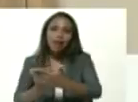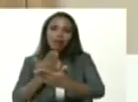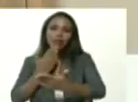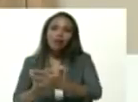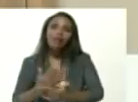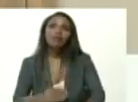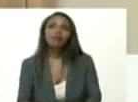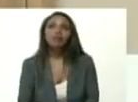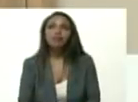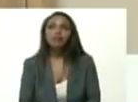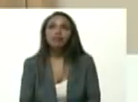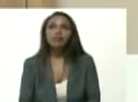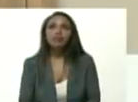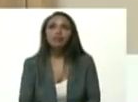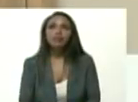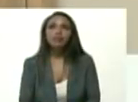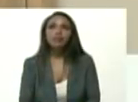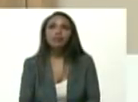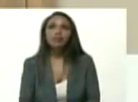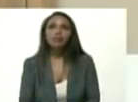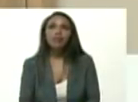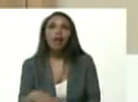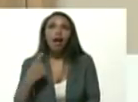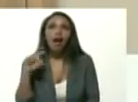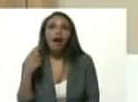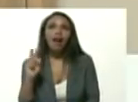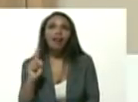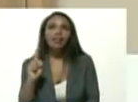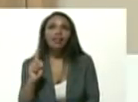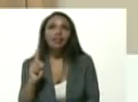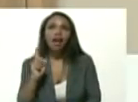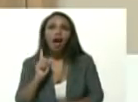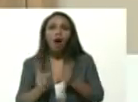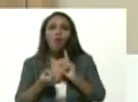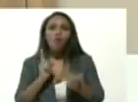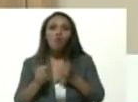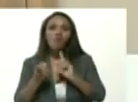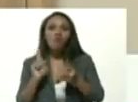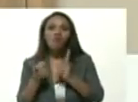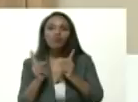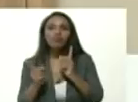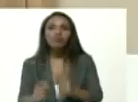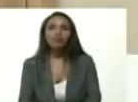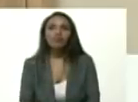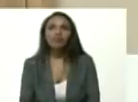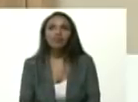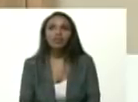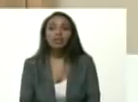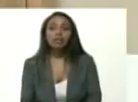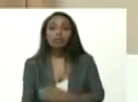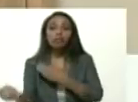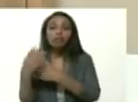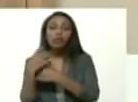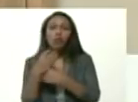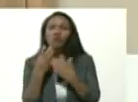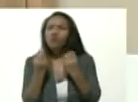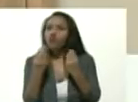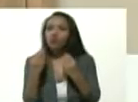gracias. Aquí tenemos, bueno, aquí tenemos algunos. A mí me llegan muchos